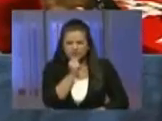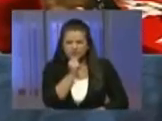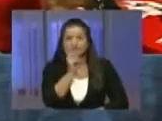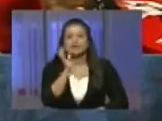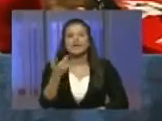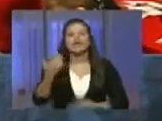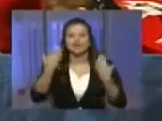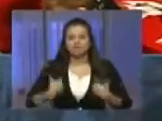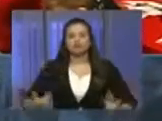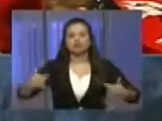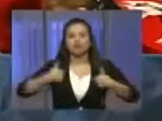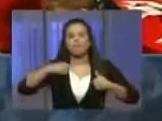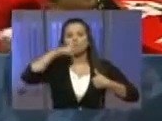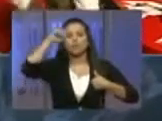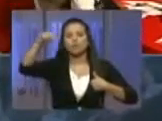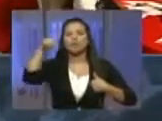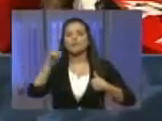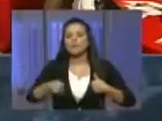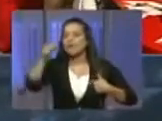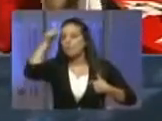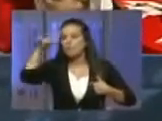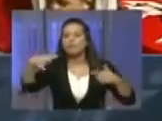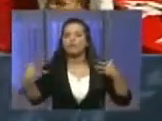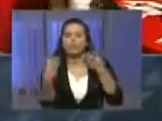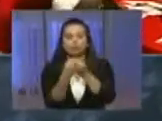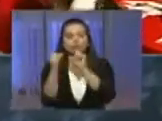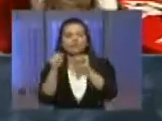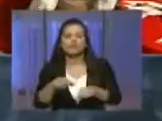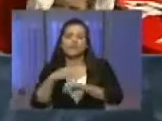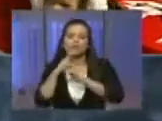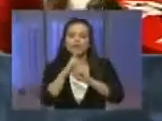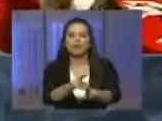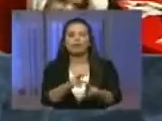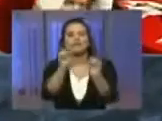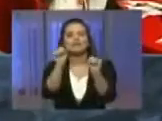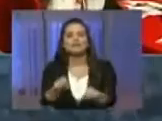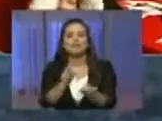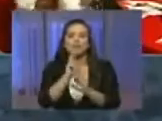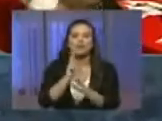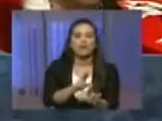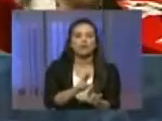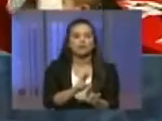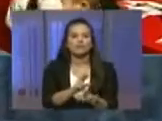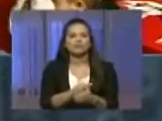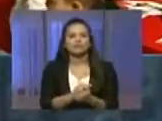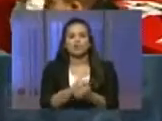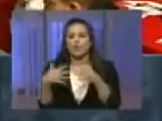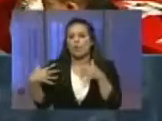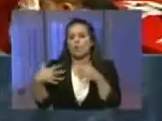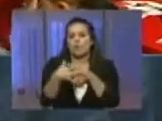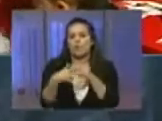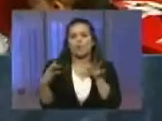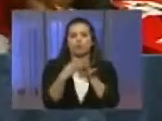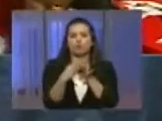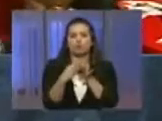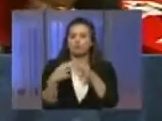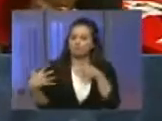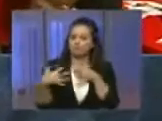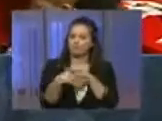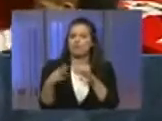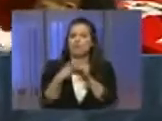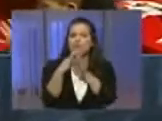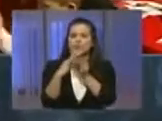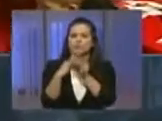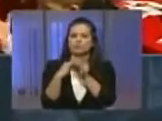Nicolás maduro y el poder popular eso es lo que los vamos a hacer así Mira Unidos hermanados